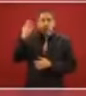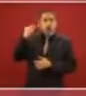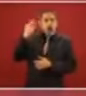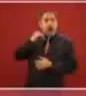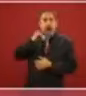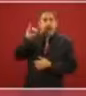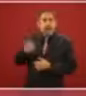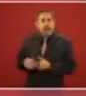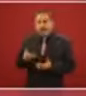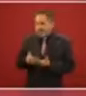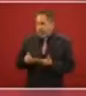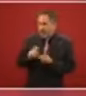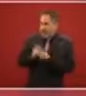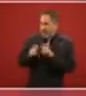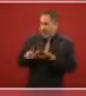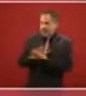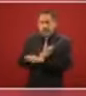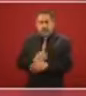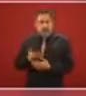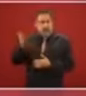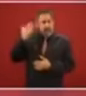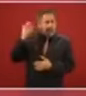¿Cuándo se había enfrentado así la corrupción?